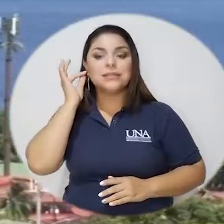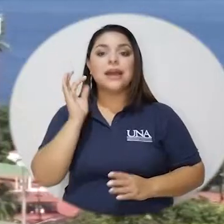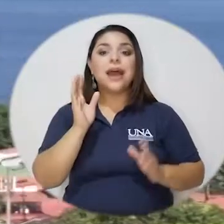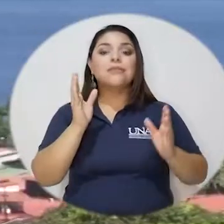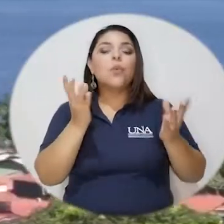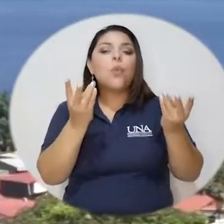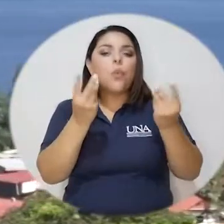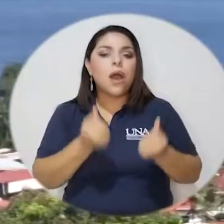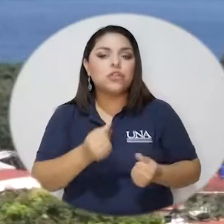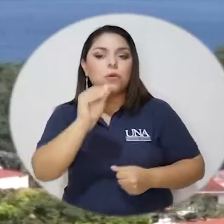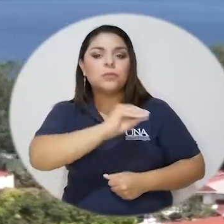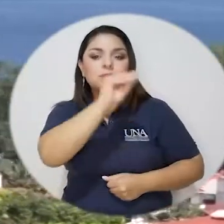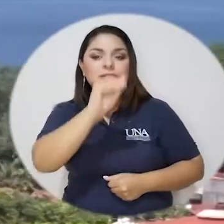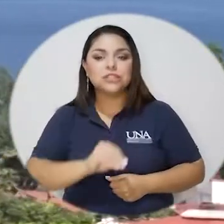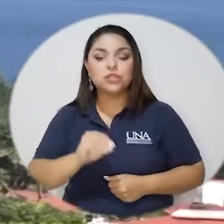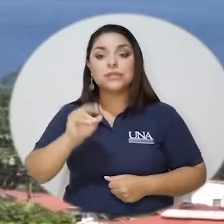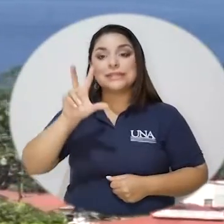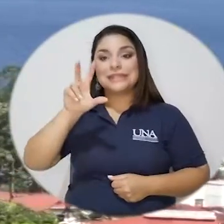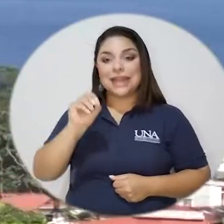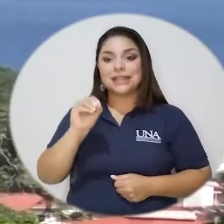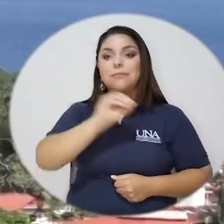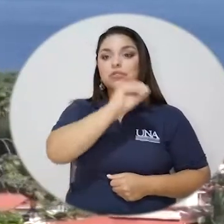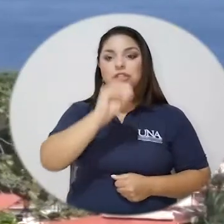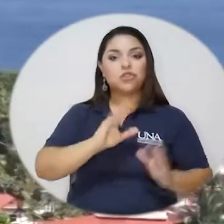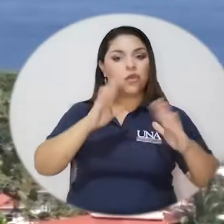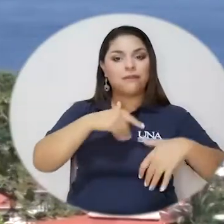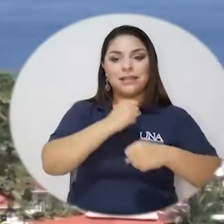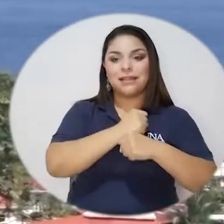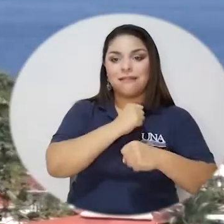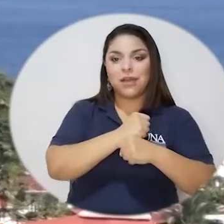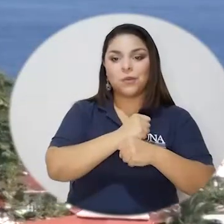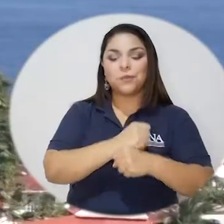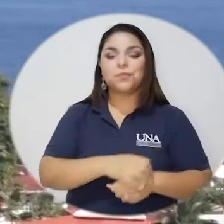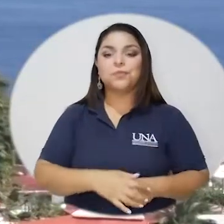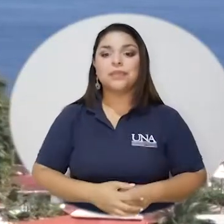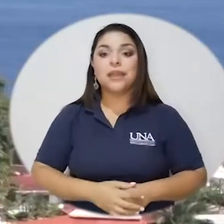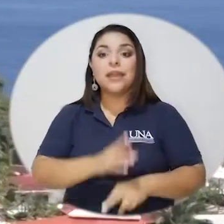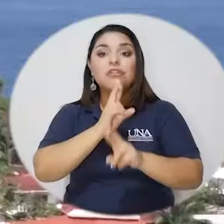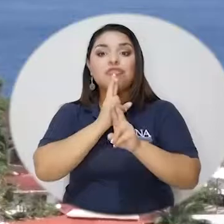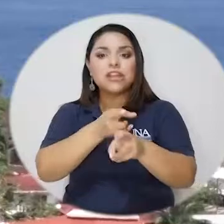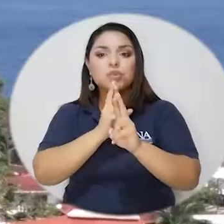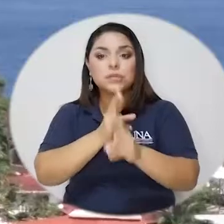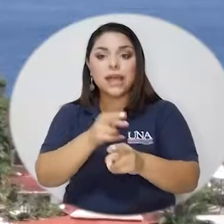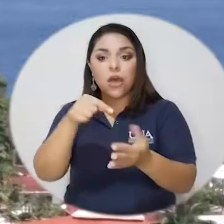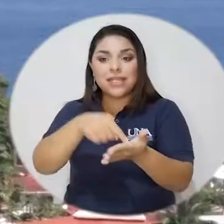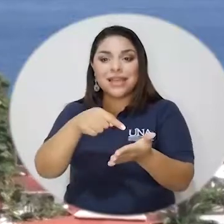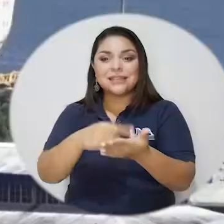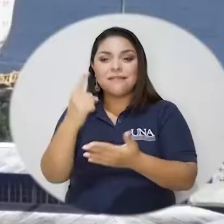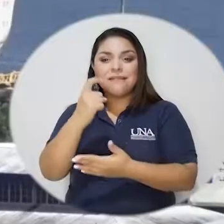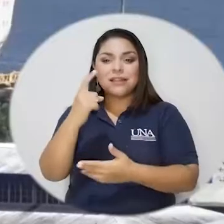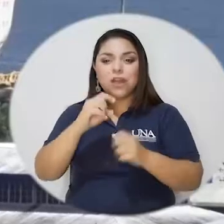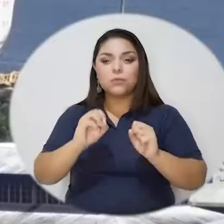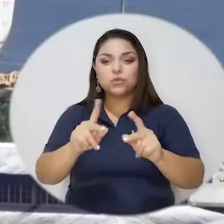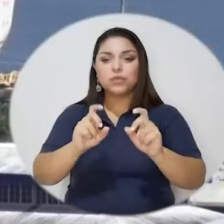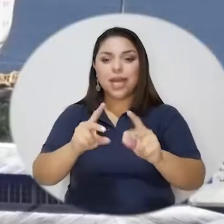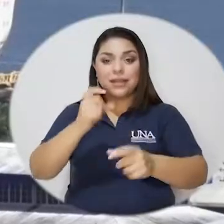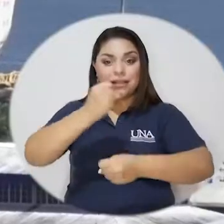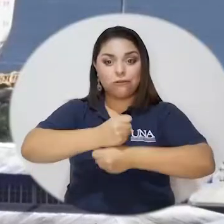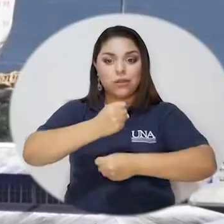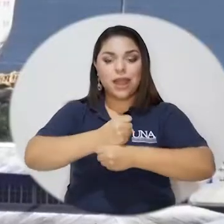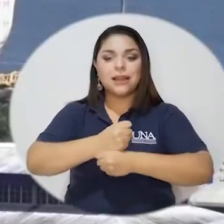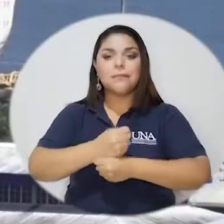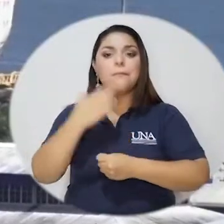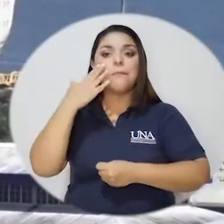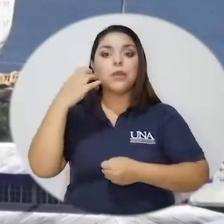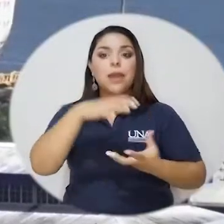tuvieron una tasa de desempleo cercana al 30%. El resultado de esta falta de oportunidades en materia laboral